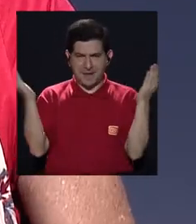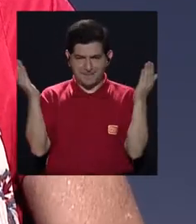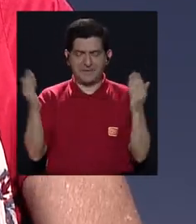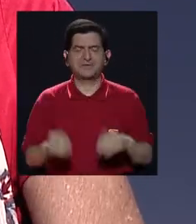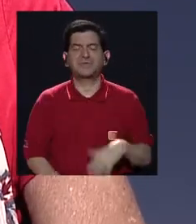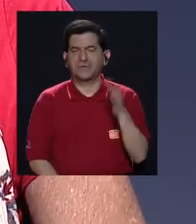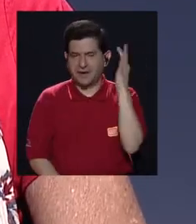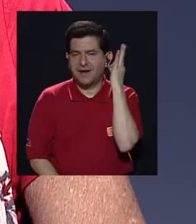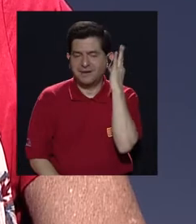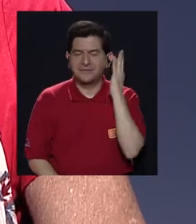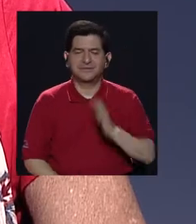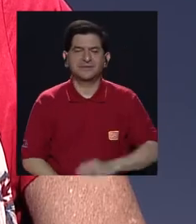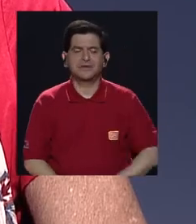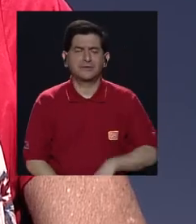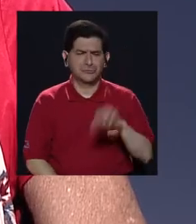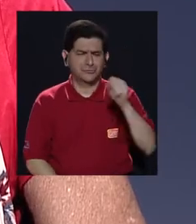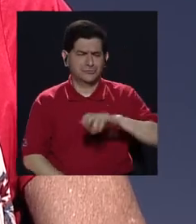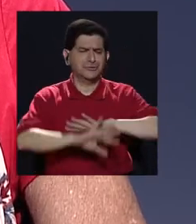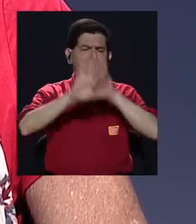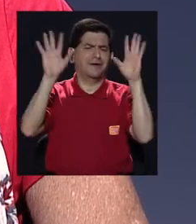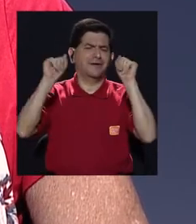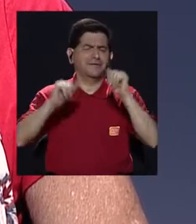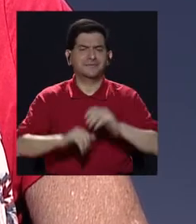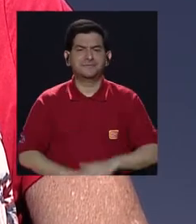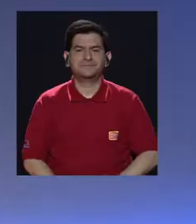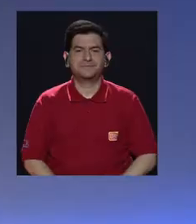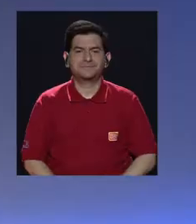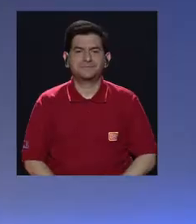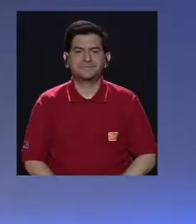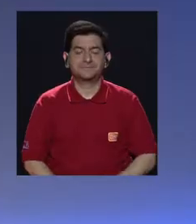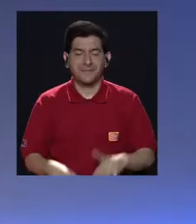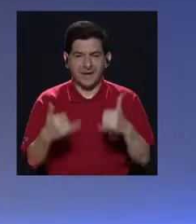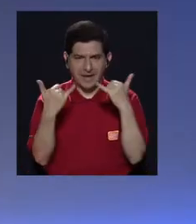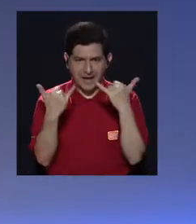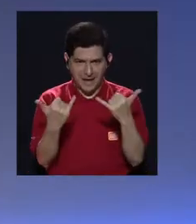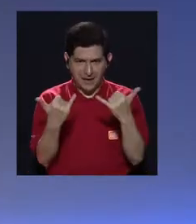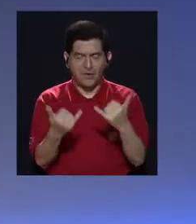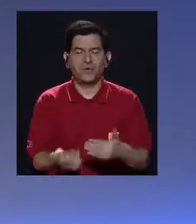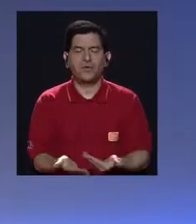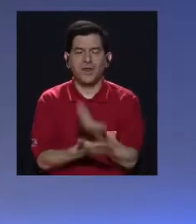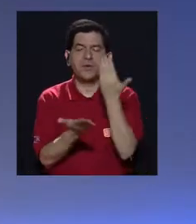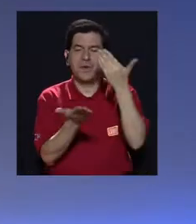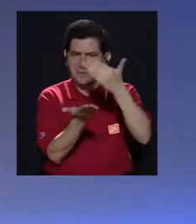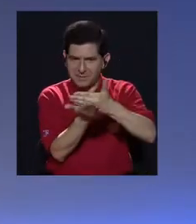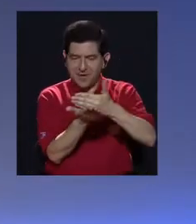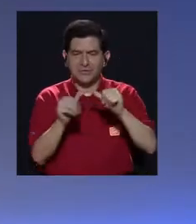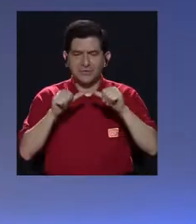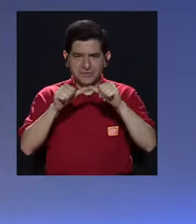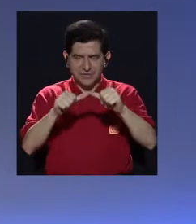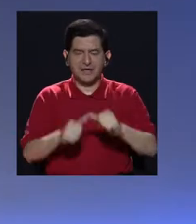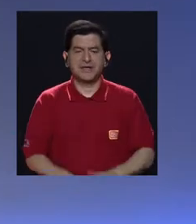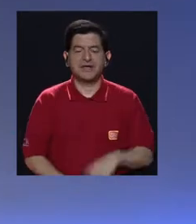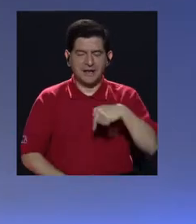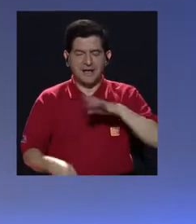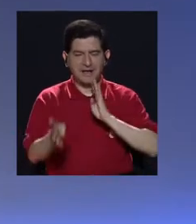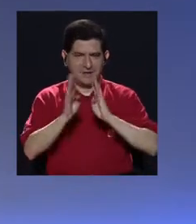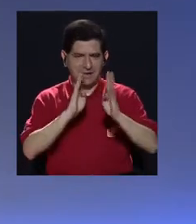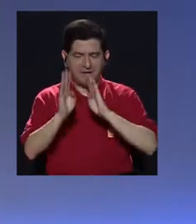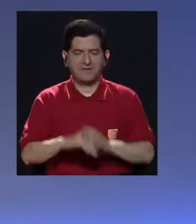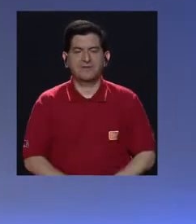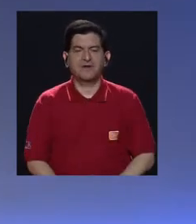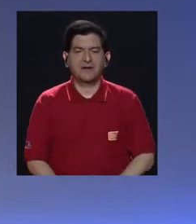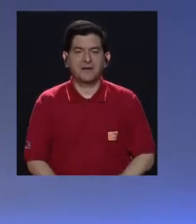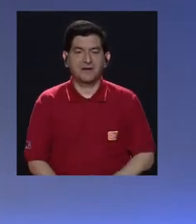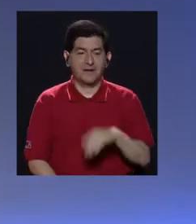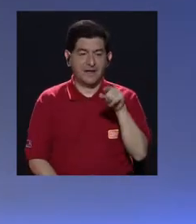abanico para la mujer claro vamos a hacer una nueva pausa y continuamos en nuestra conversación